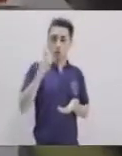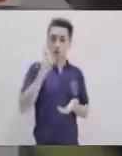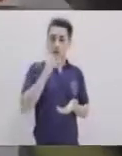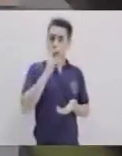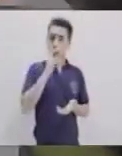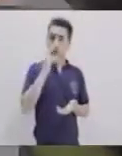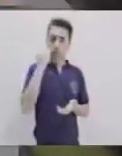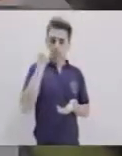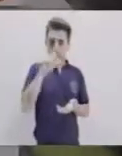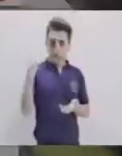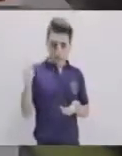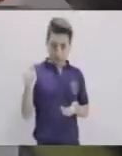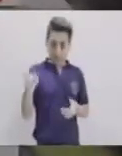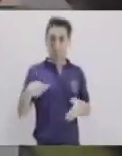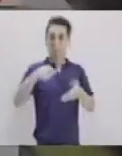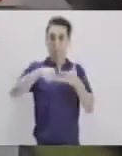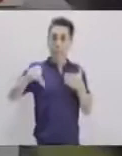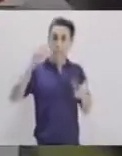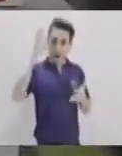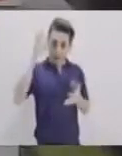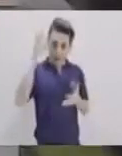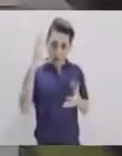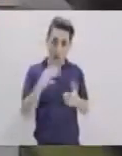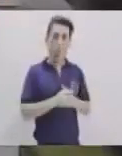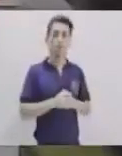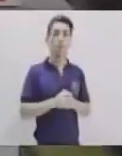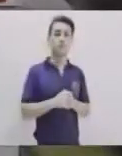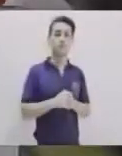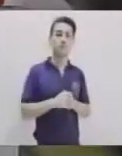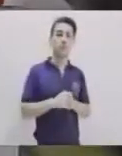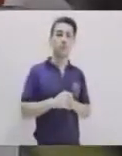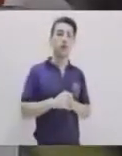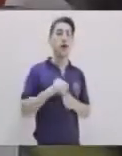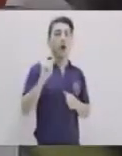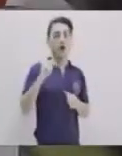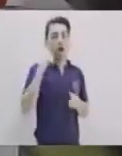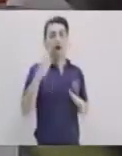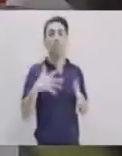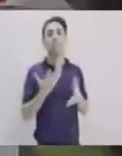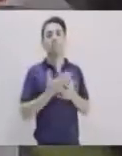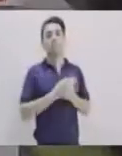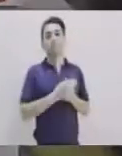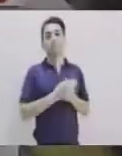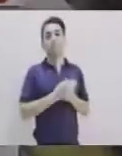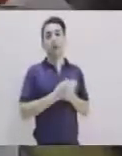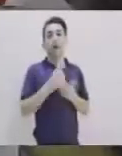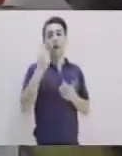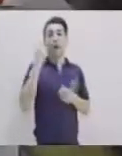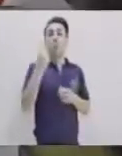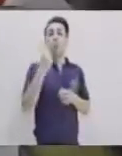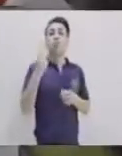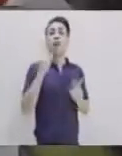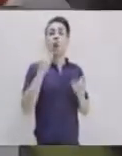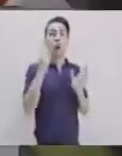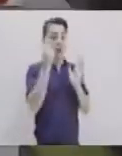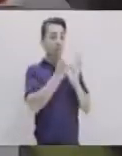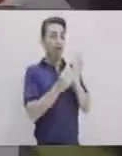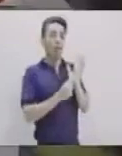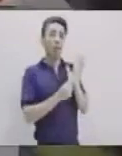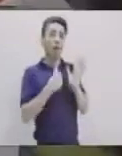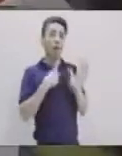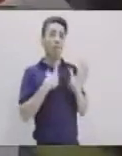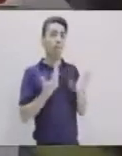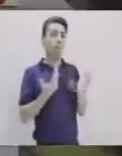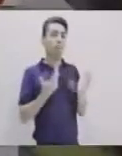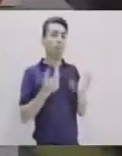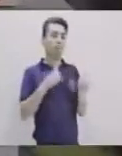utilizar masking tape y luego vamos a definir lo siguiente. Vamos a buscar un diseño que